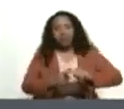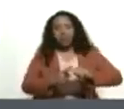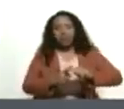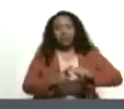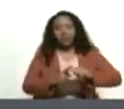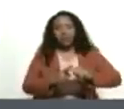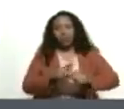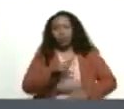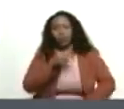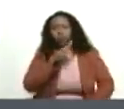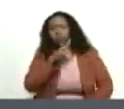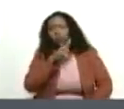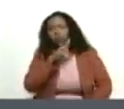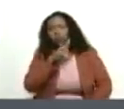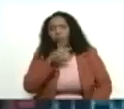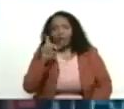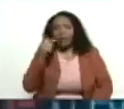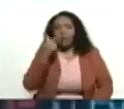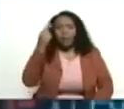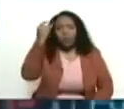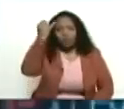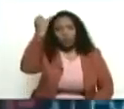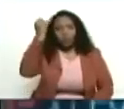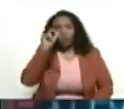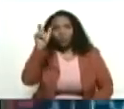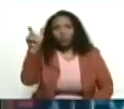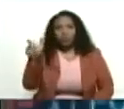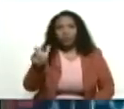brutal de un señor llamado James Story.